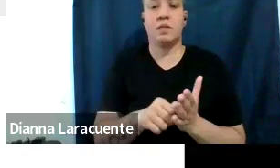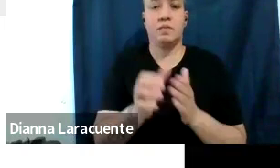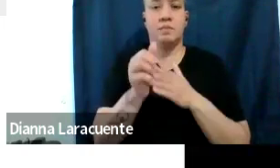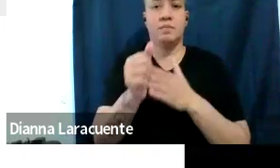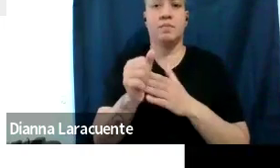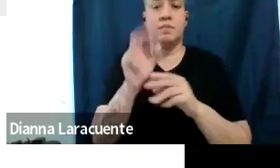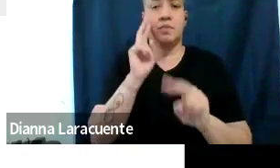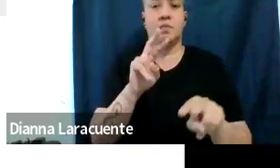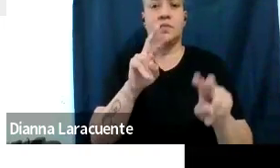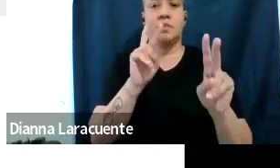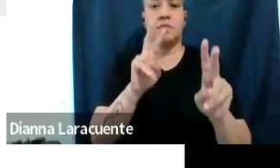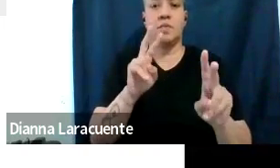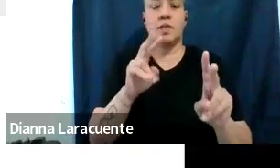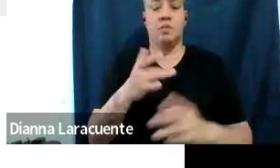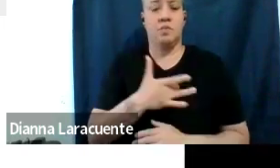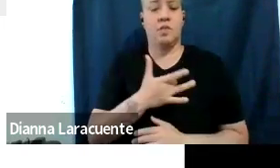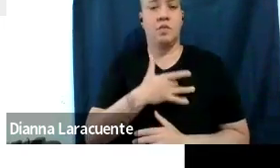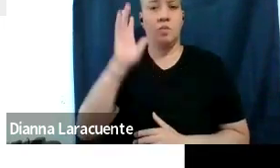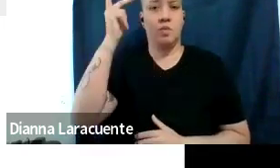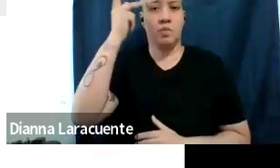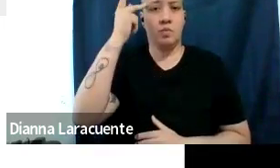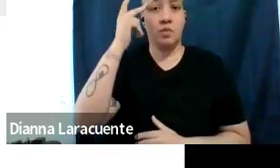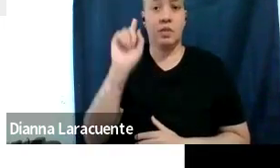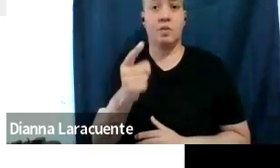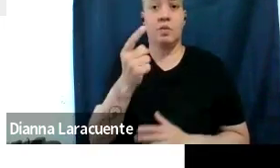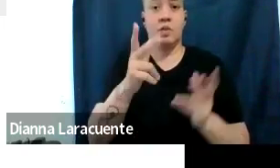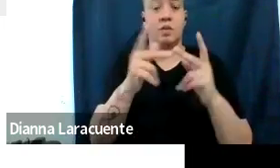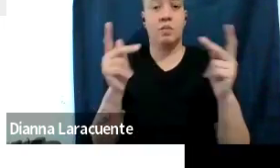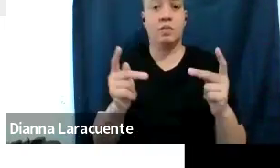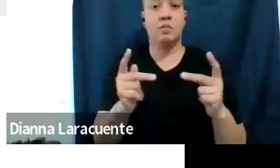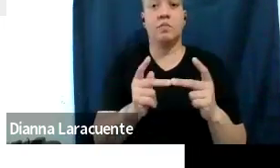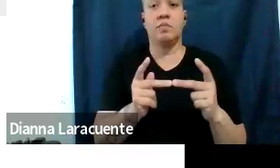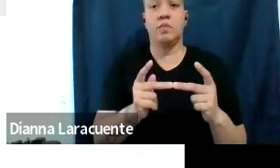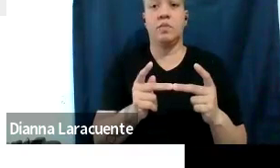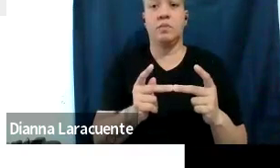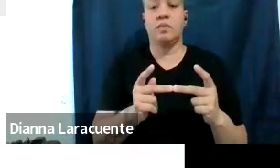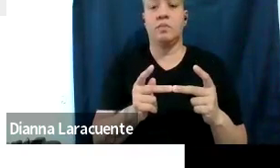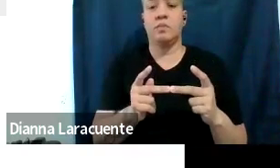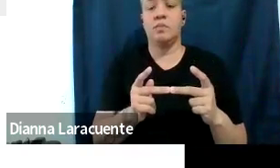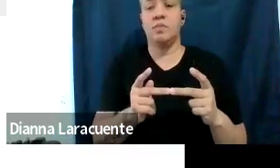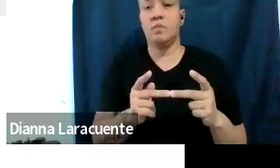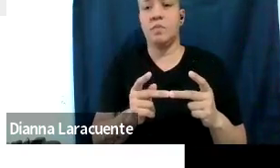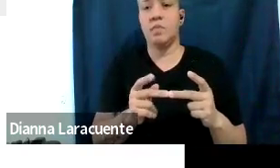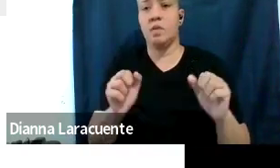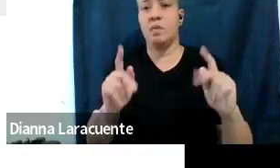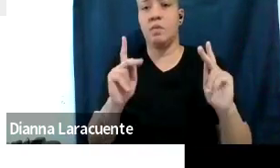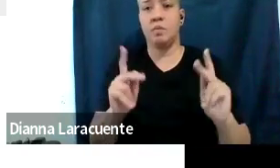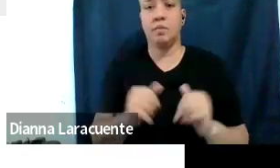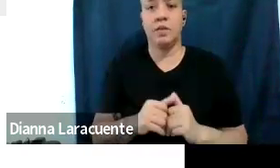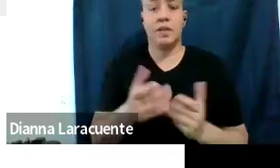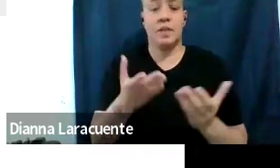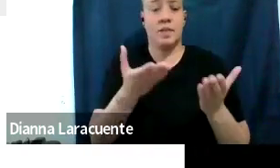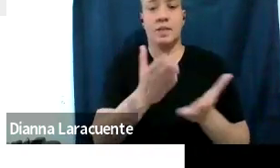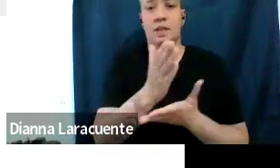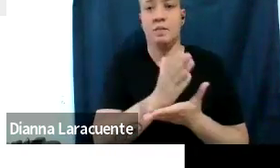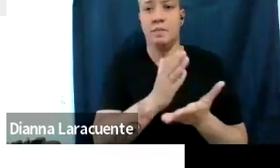admirable intuición política, y tomó la única posición posible y oportuna. Partó con Sagasta. Y aquí está la parte